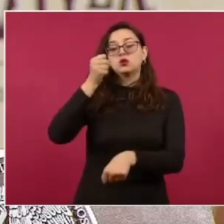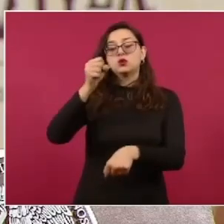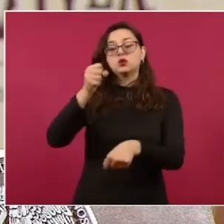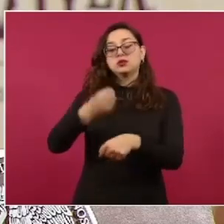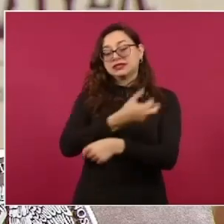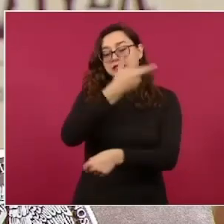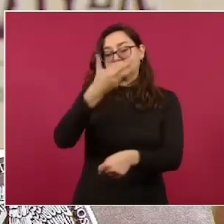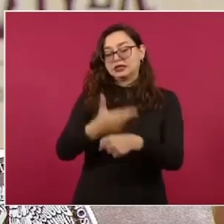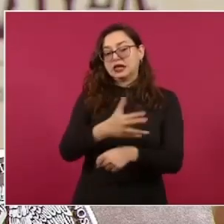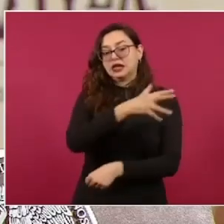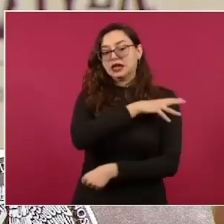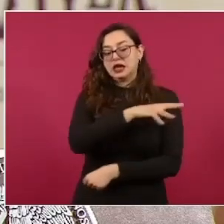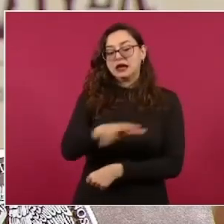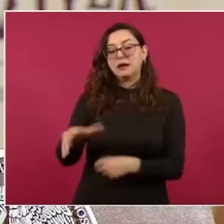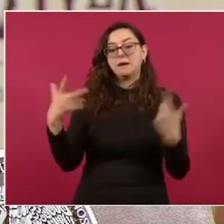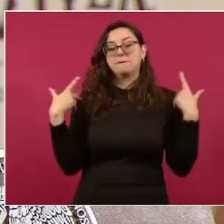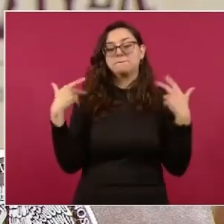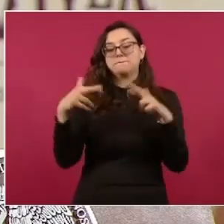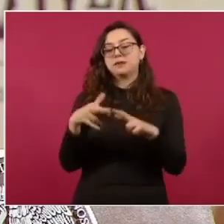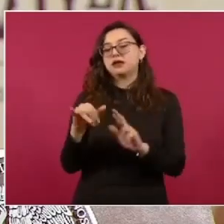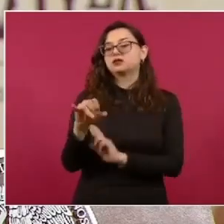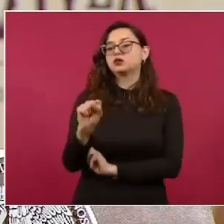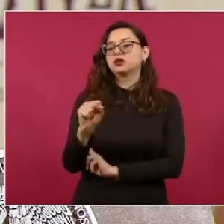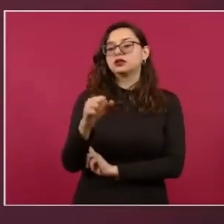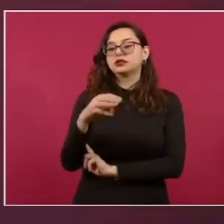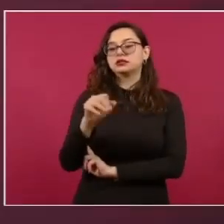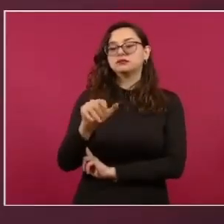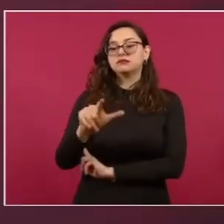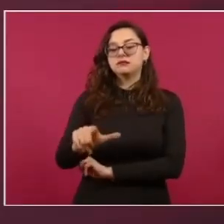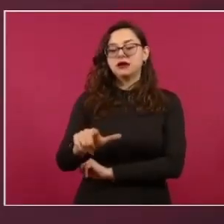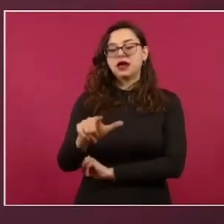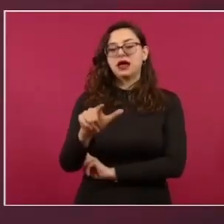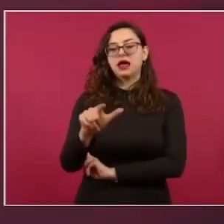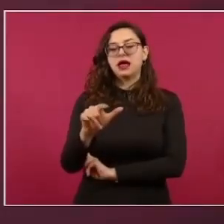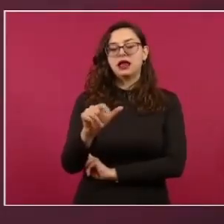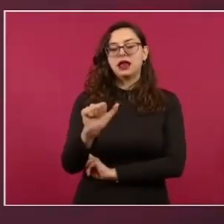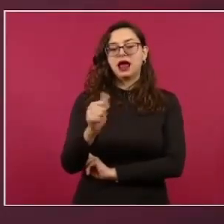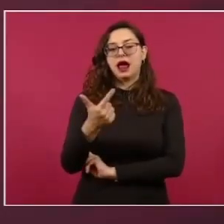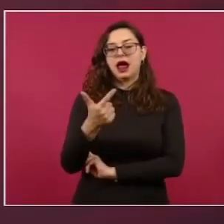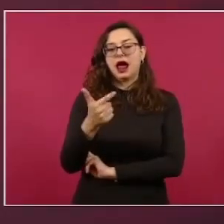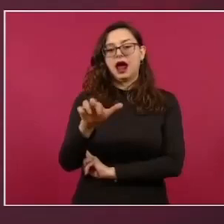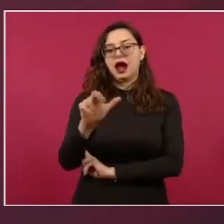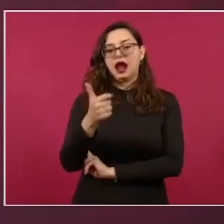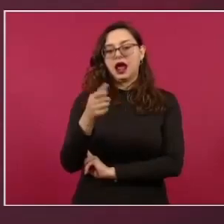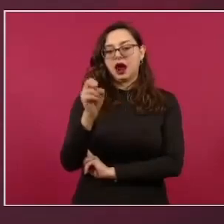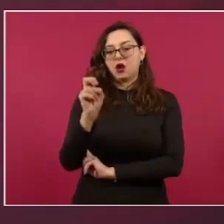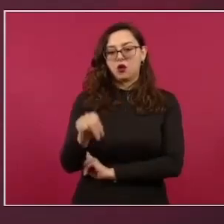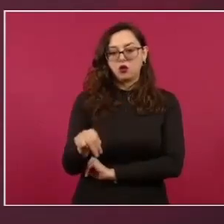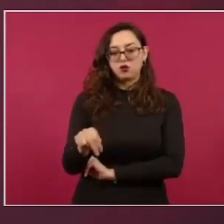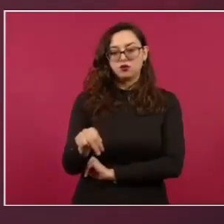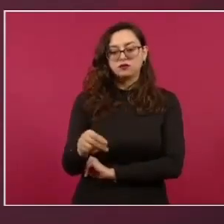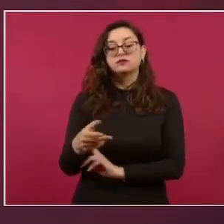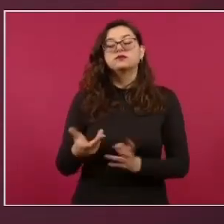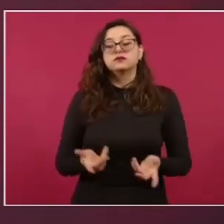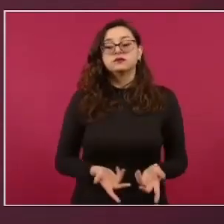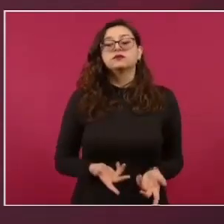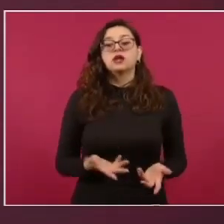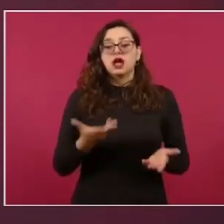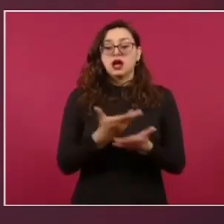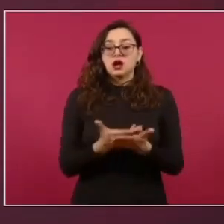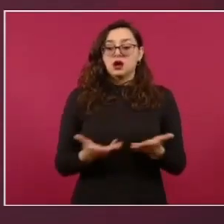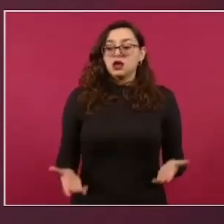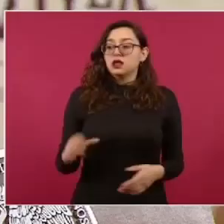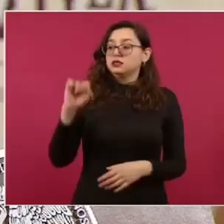profesor Ismael Rodríguez Aragón. Hoy, dignamente, este sindicato